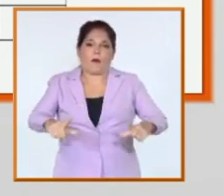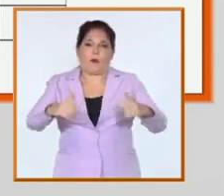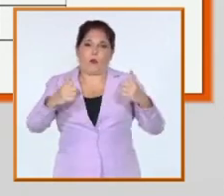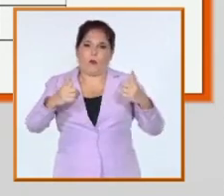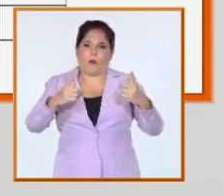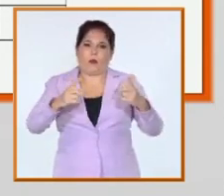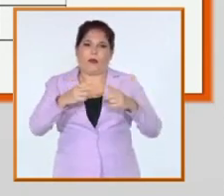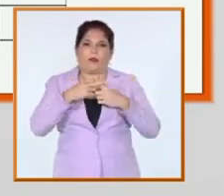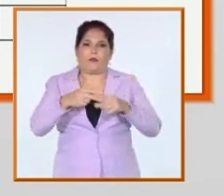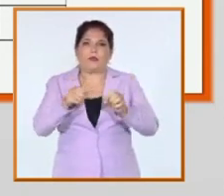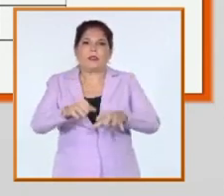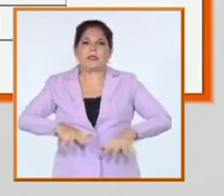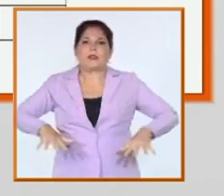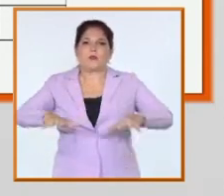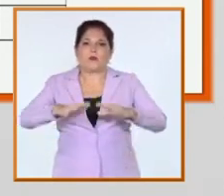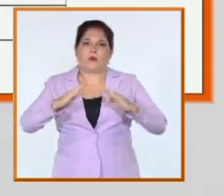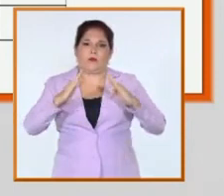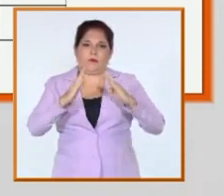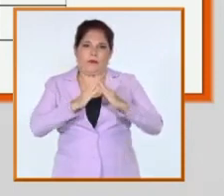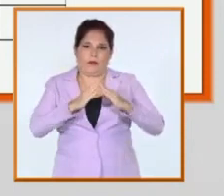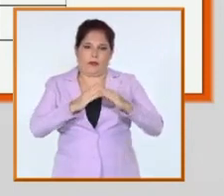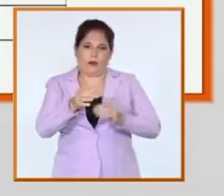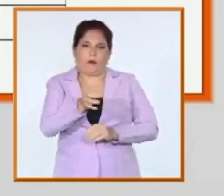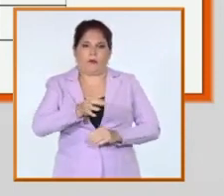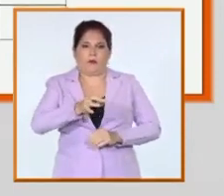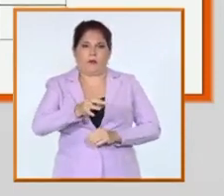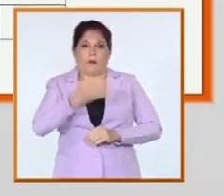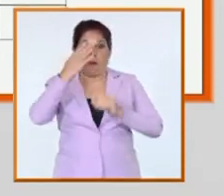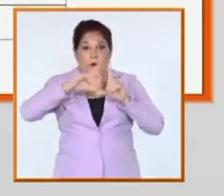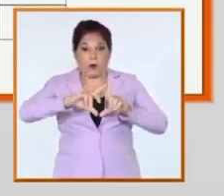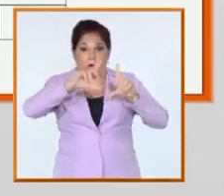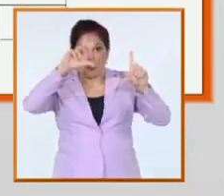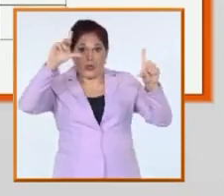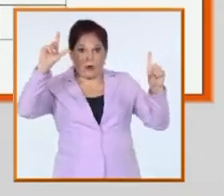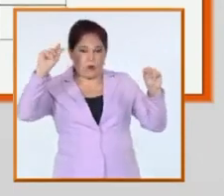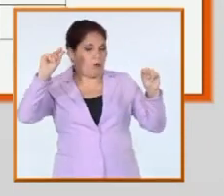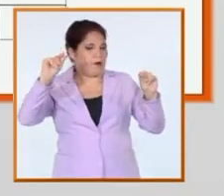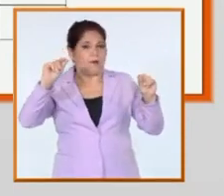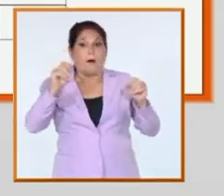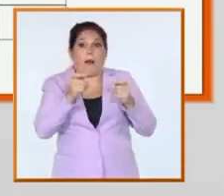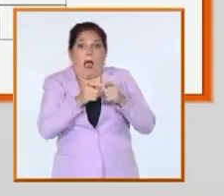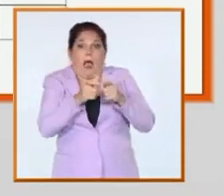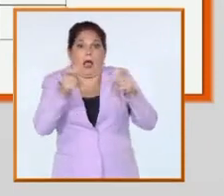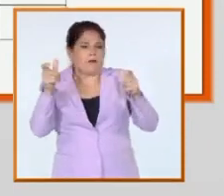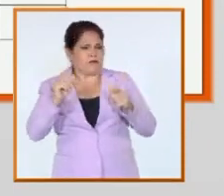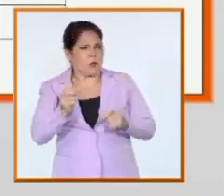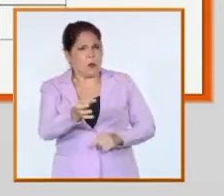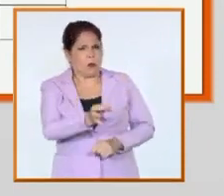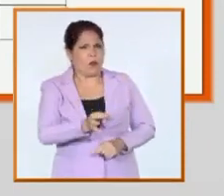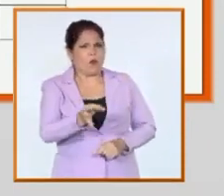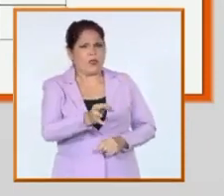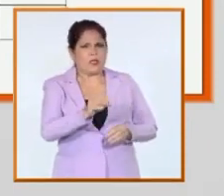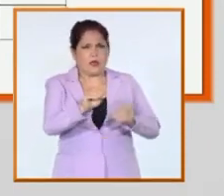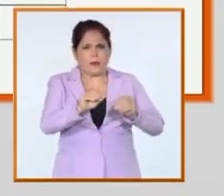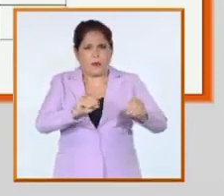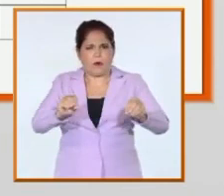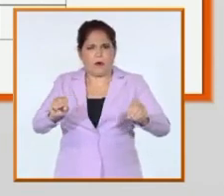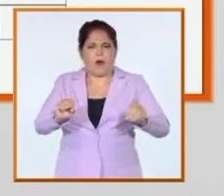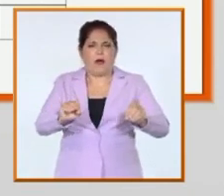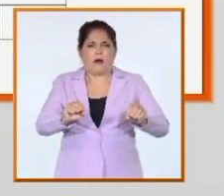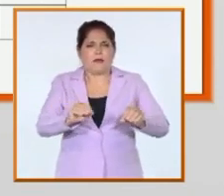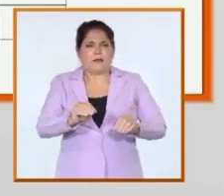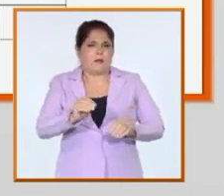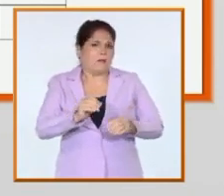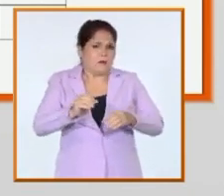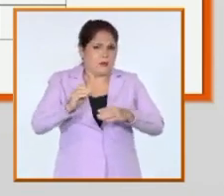pocos años poder resolver la situación del municipio porque esto a nivel de país se ve grande pero cuando vamos los municipios que se reparte por todos los municipios del país